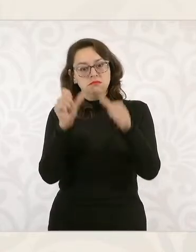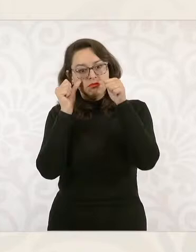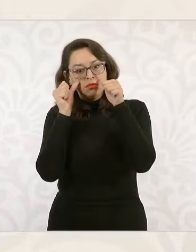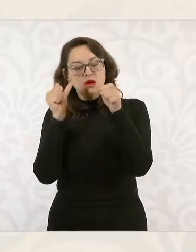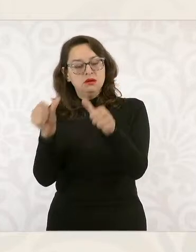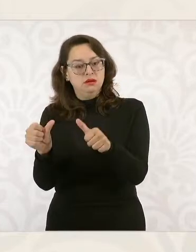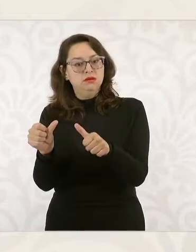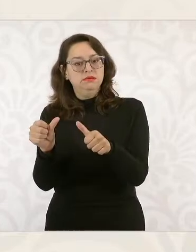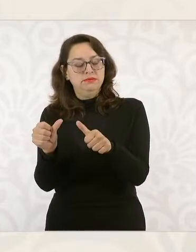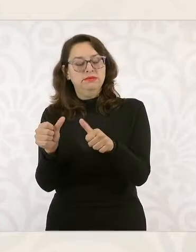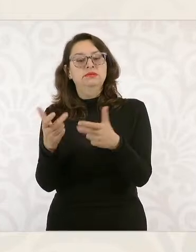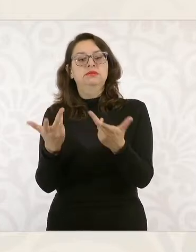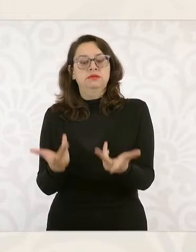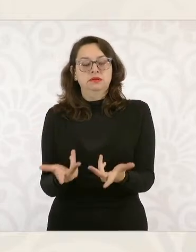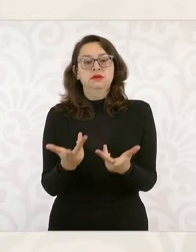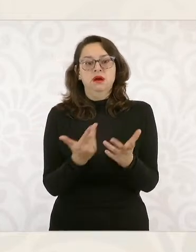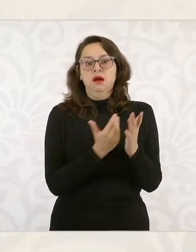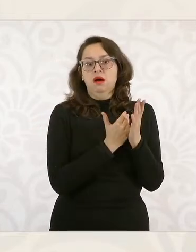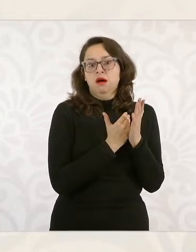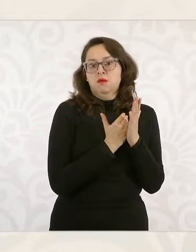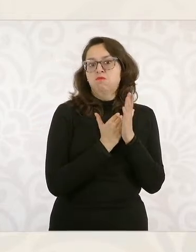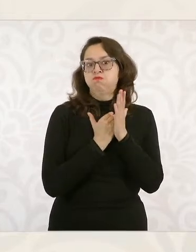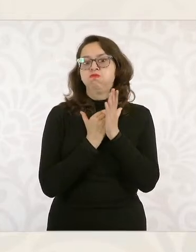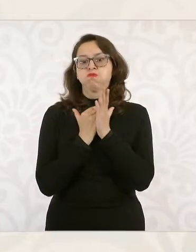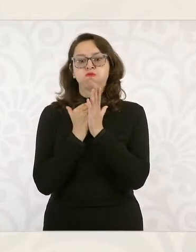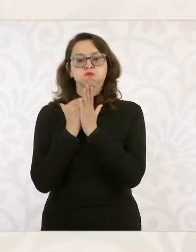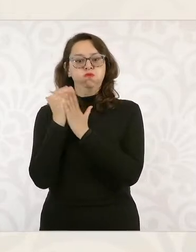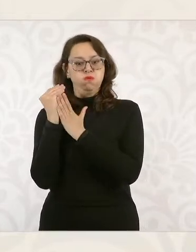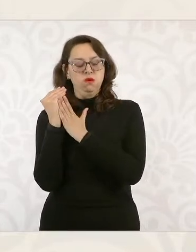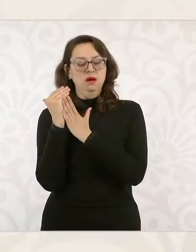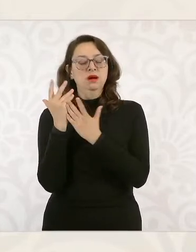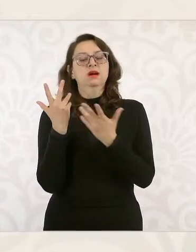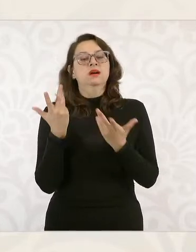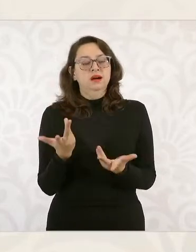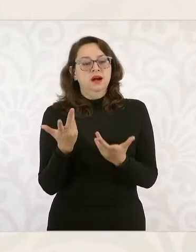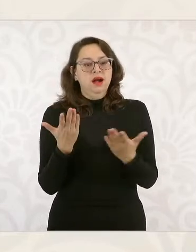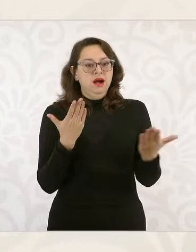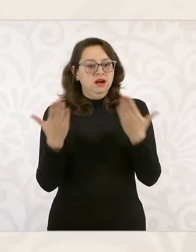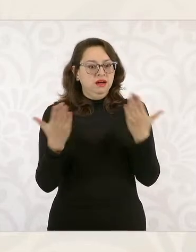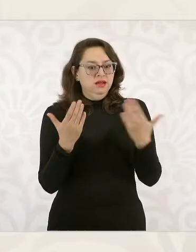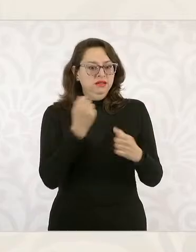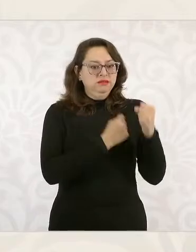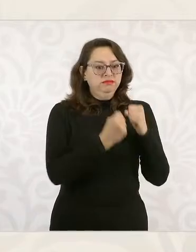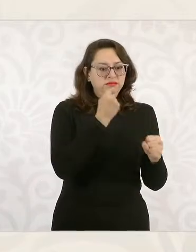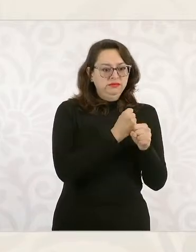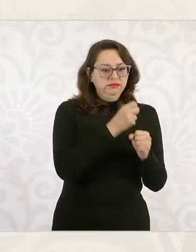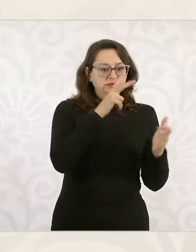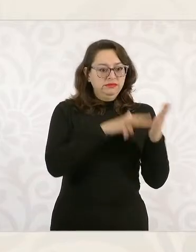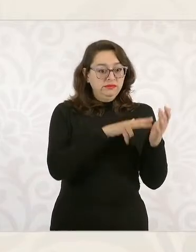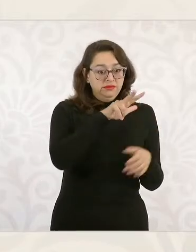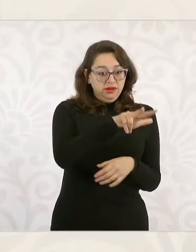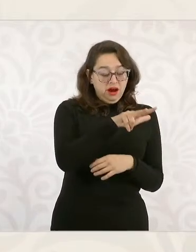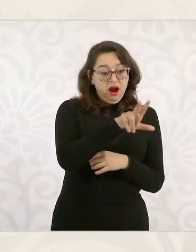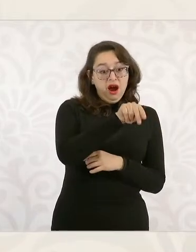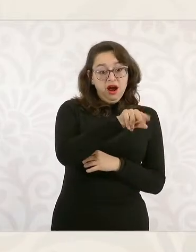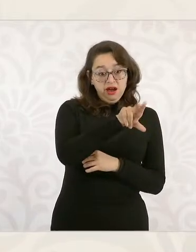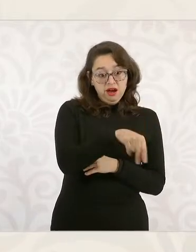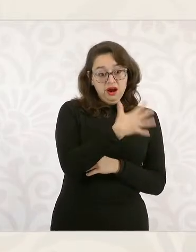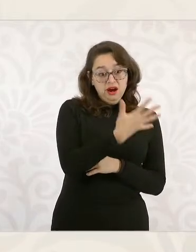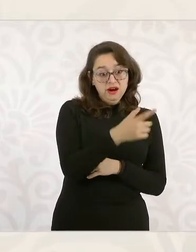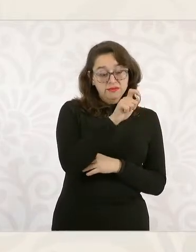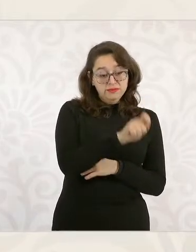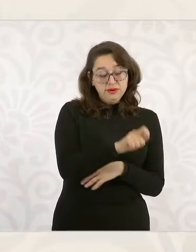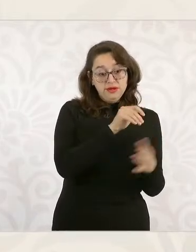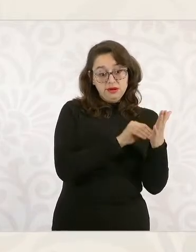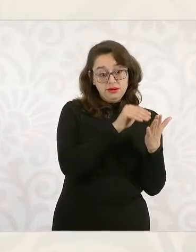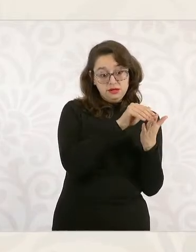familiar, con una recuperación importante, y si lo comparamos con el 2018, pues se hacían 85.7